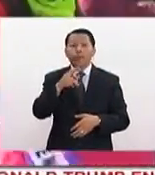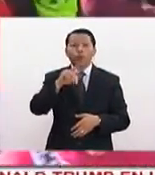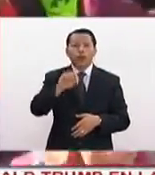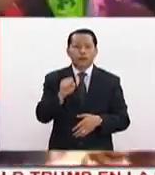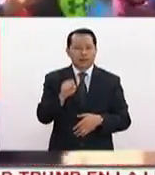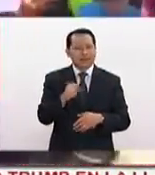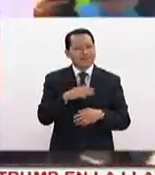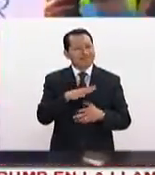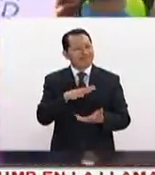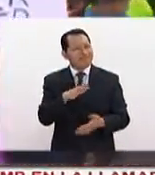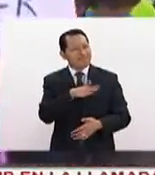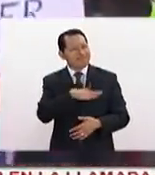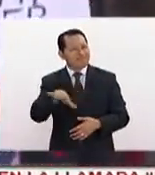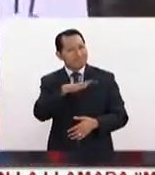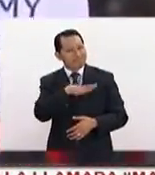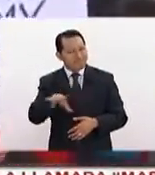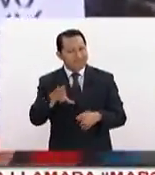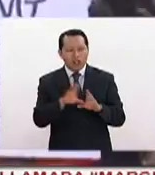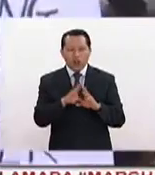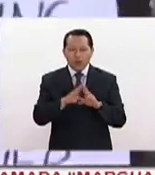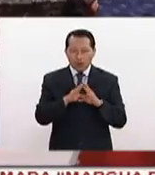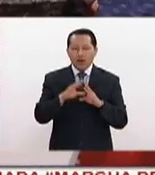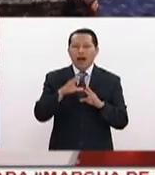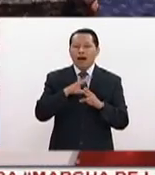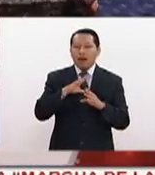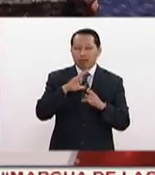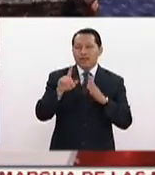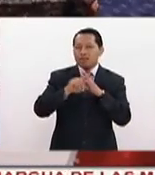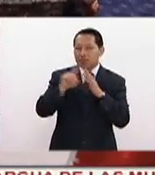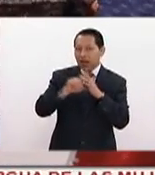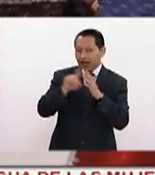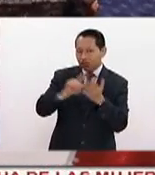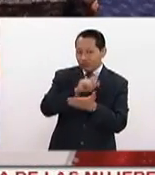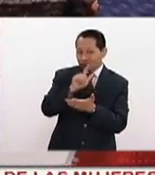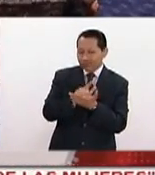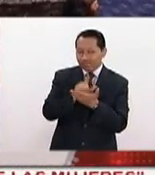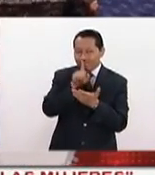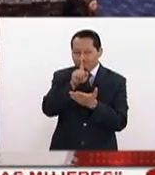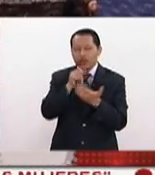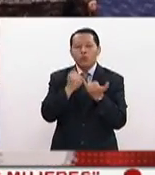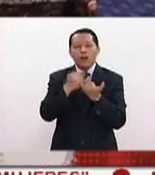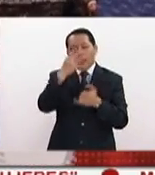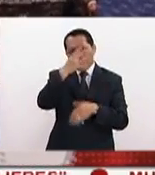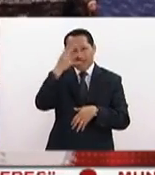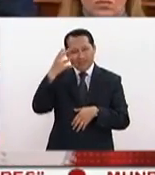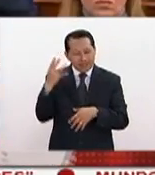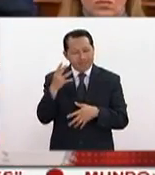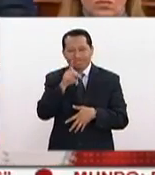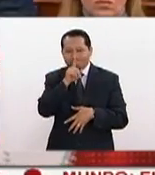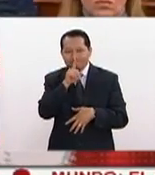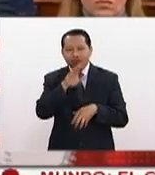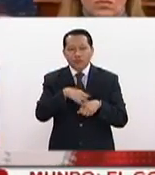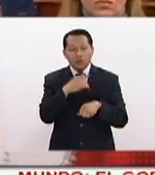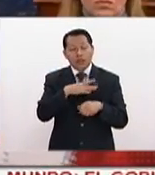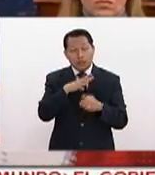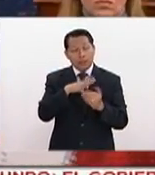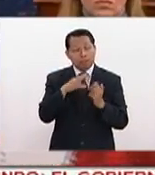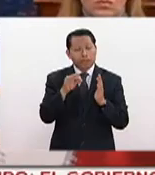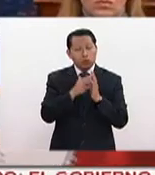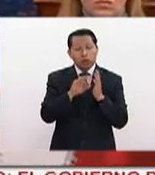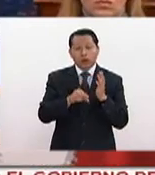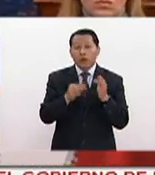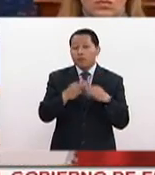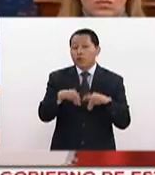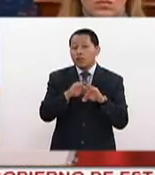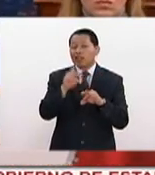muy renuentes a aceptar recortes a la inmigración legal y a terminar la lotería de visas, aunque ya se dieron en un punto importante. Se